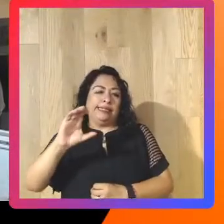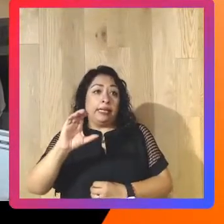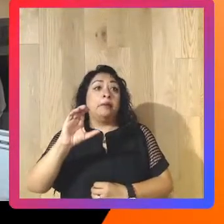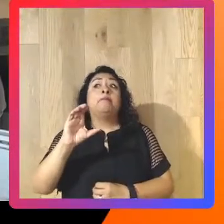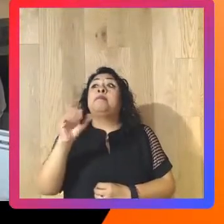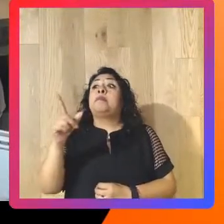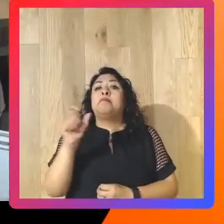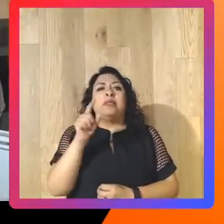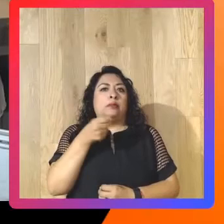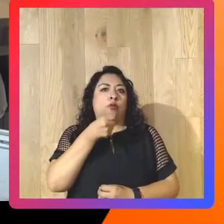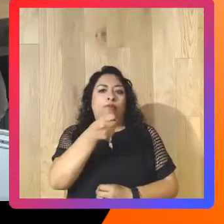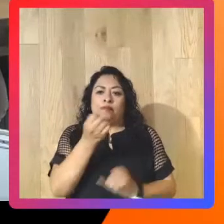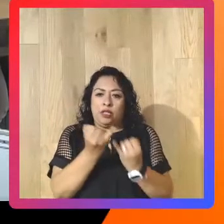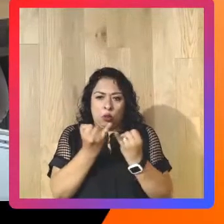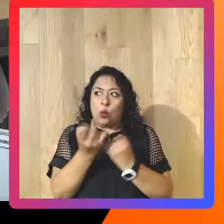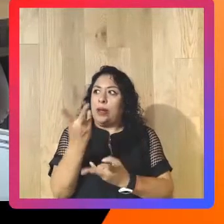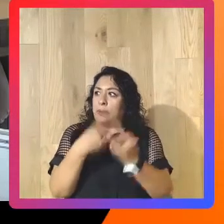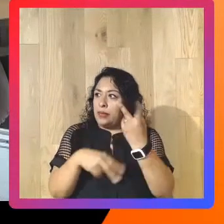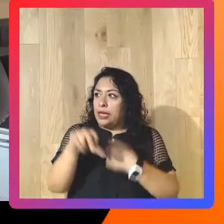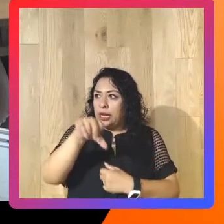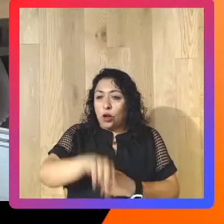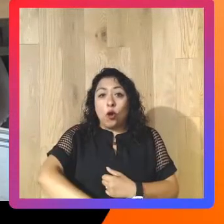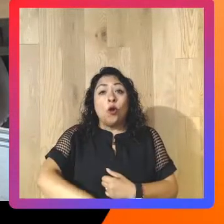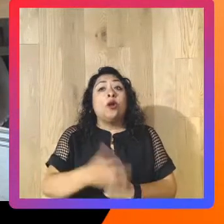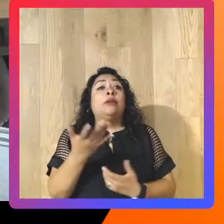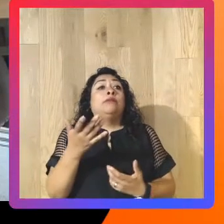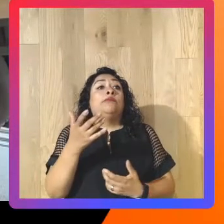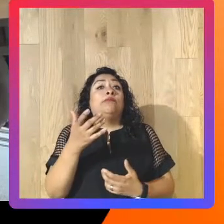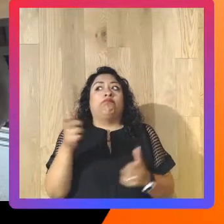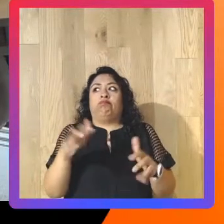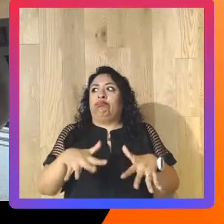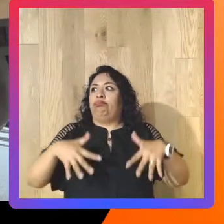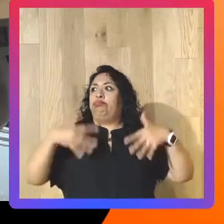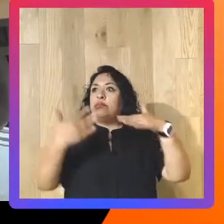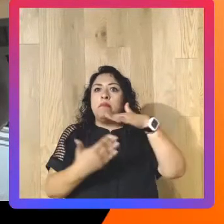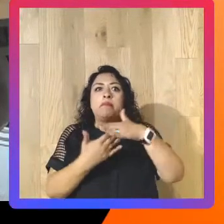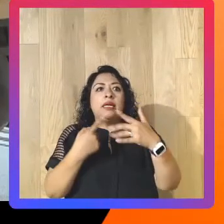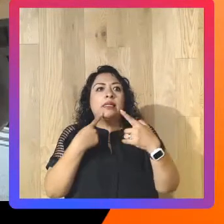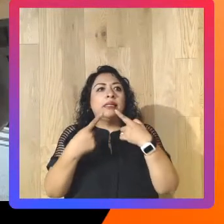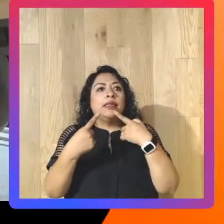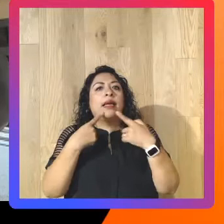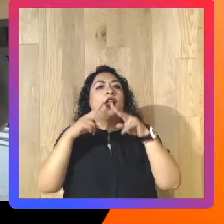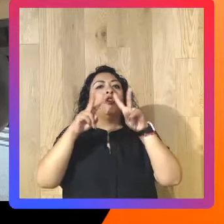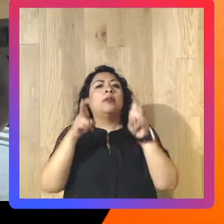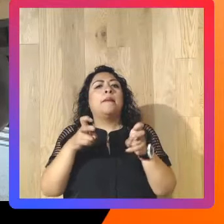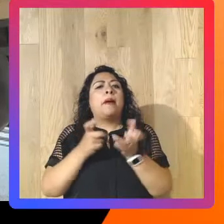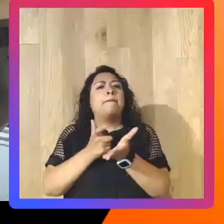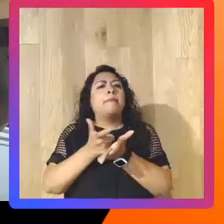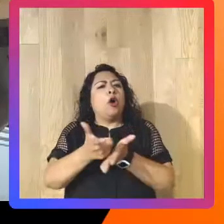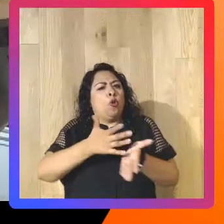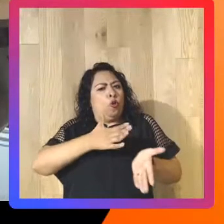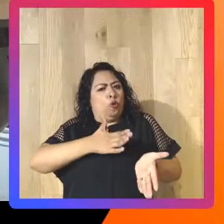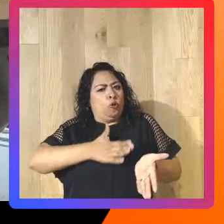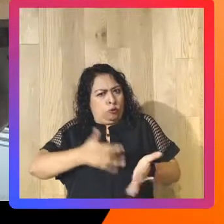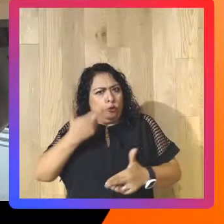a los medios, por supuesto, que aquí nos acompañan en este gran evento, Mesa de Diálogo sobre el salario digno